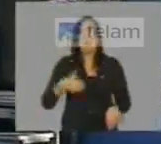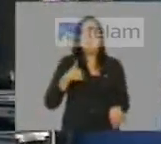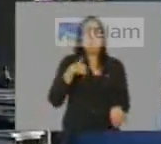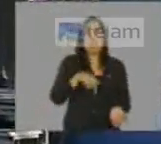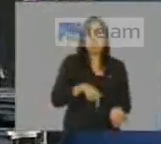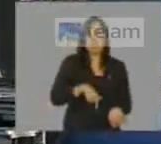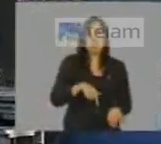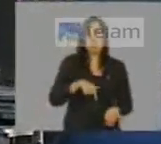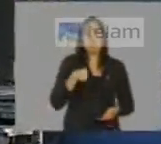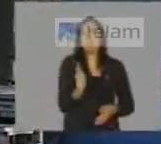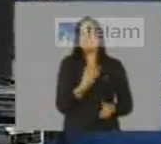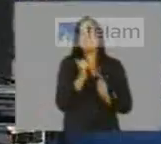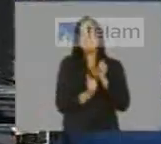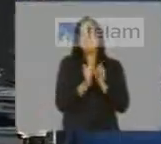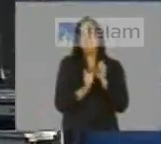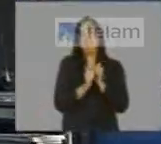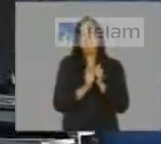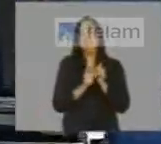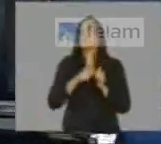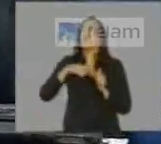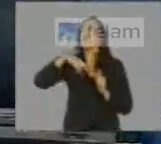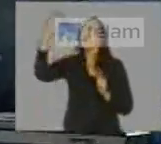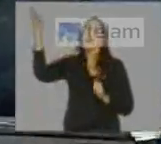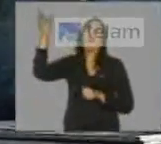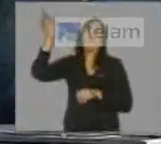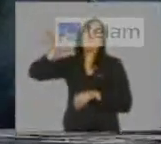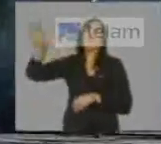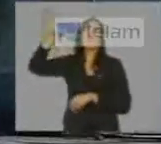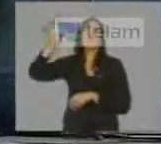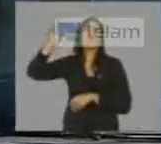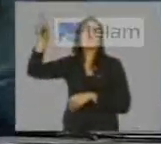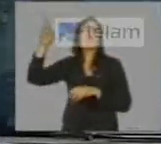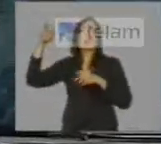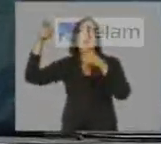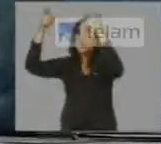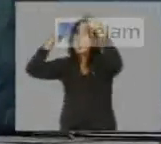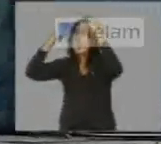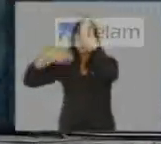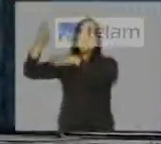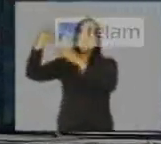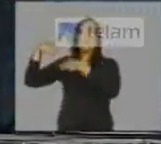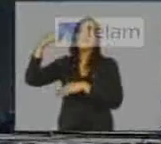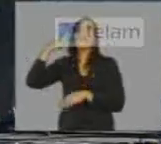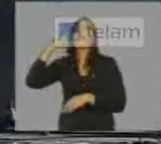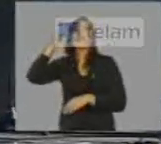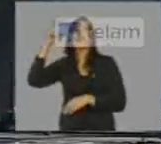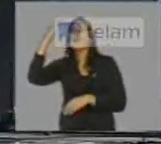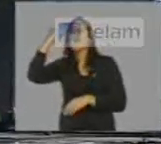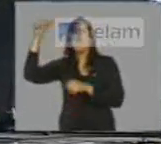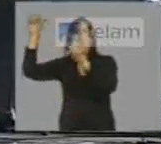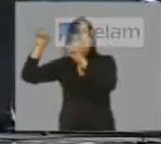historia, cuando las monarquías parecía que caían bajo el yugo napoleónico en 1815, volvieron a